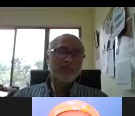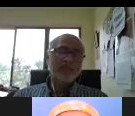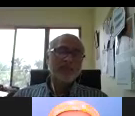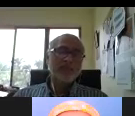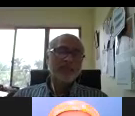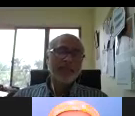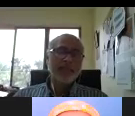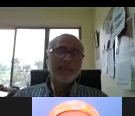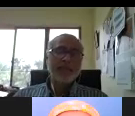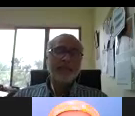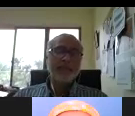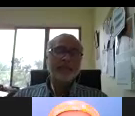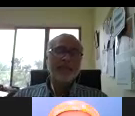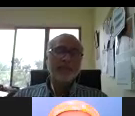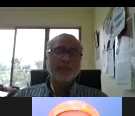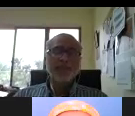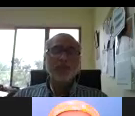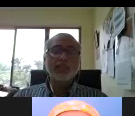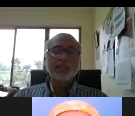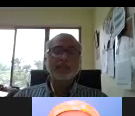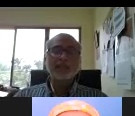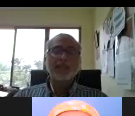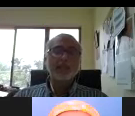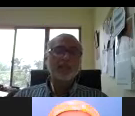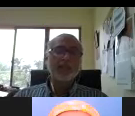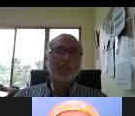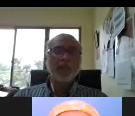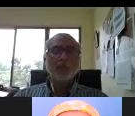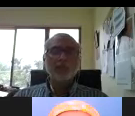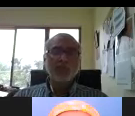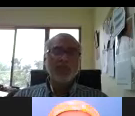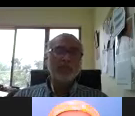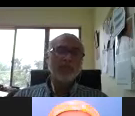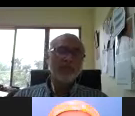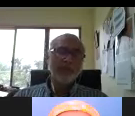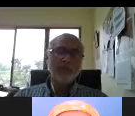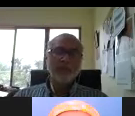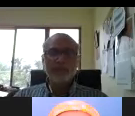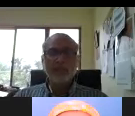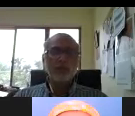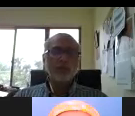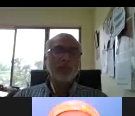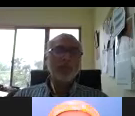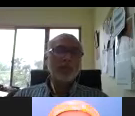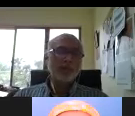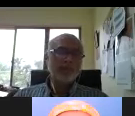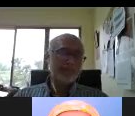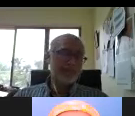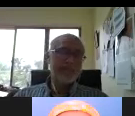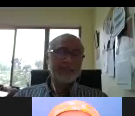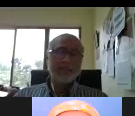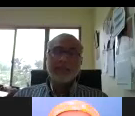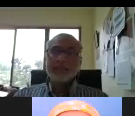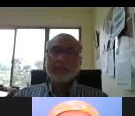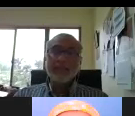esas conexiones que hay en cada parte del cerebro, que están conectadas entre ellos, que cuando sucede algo en un hemisferio afecta al otro,